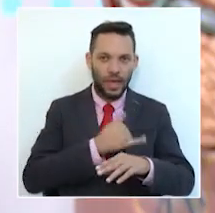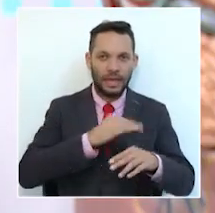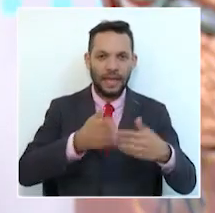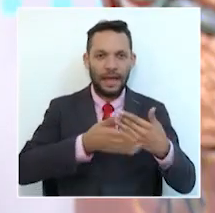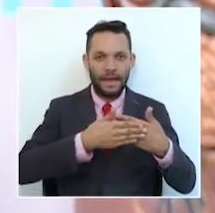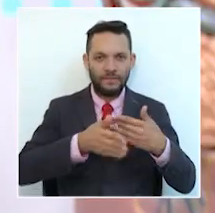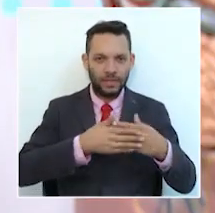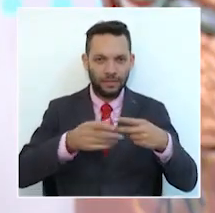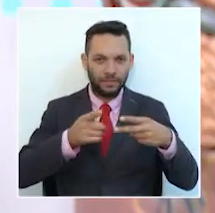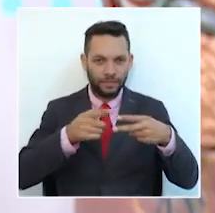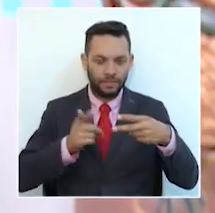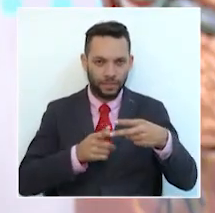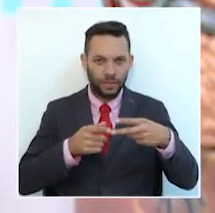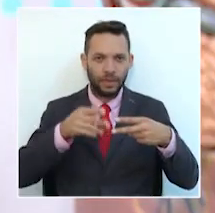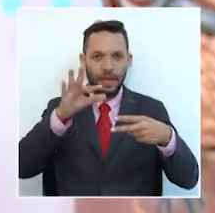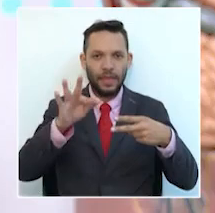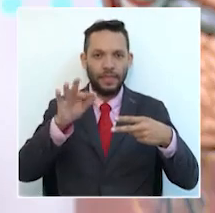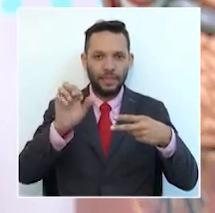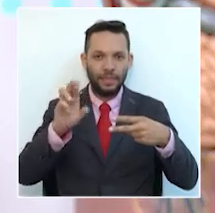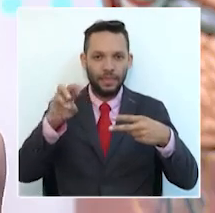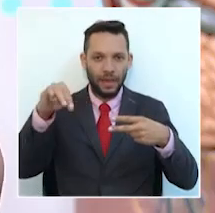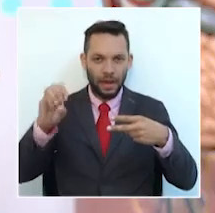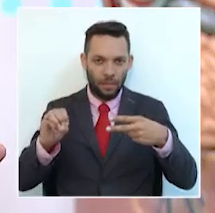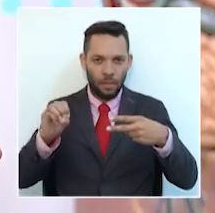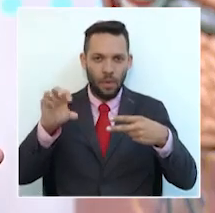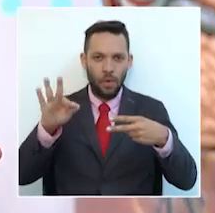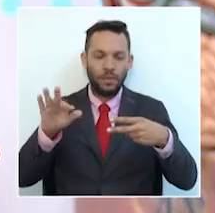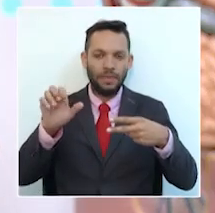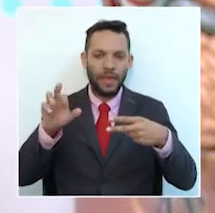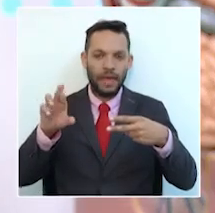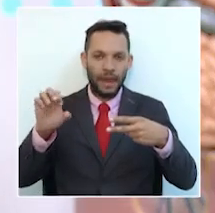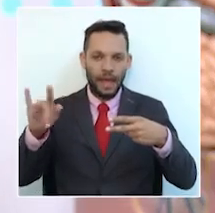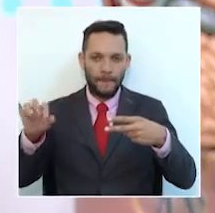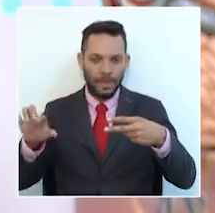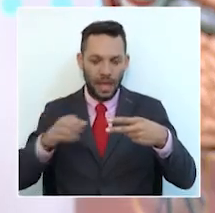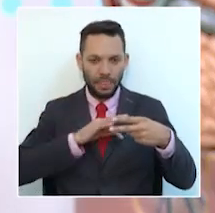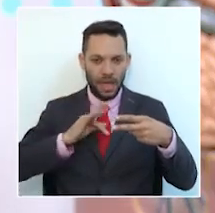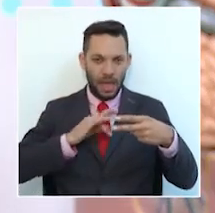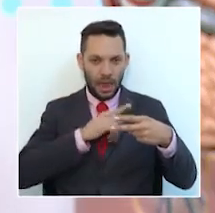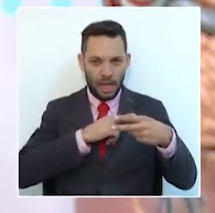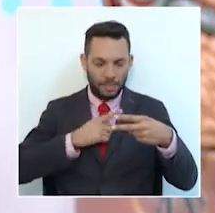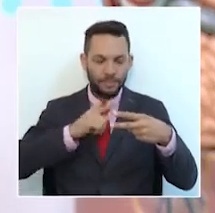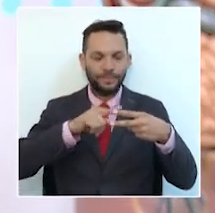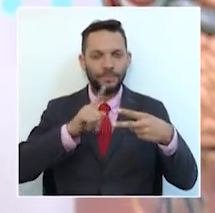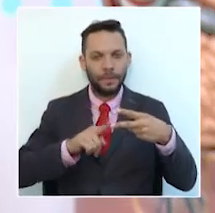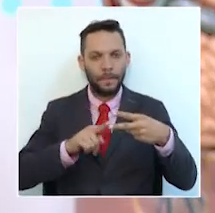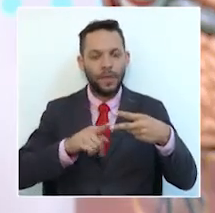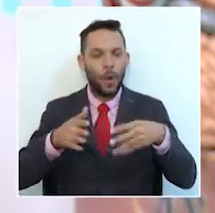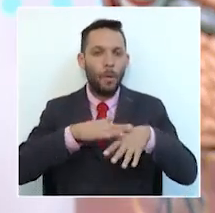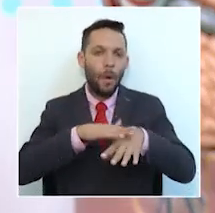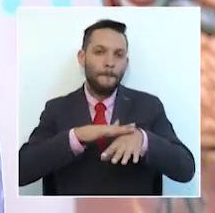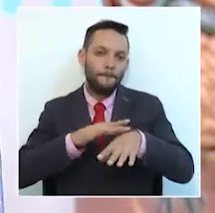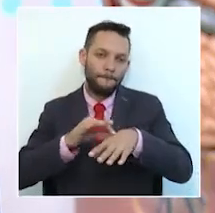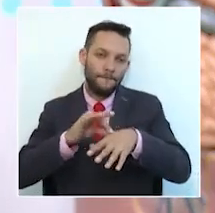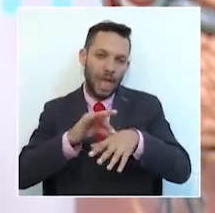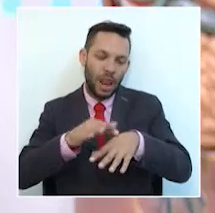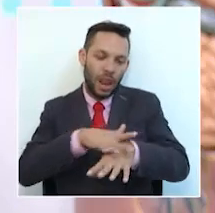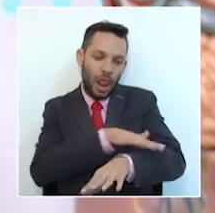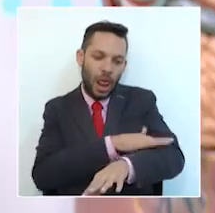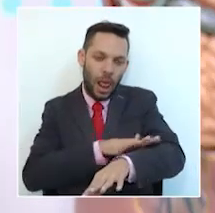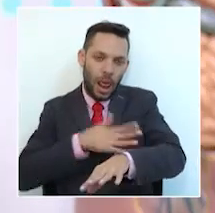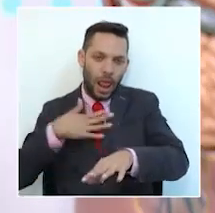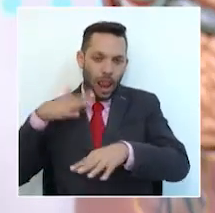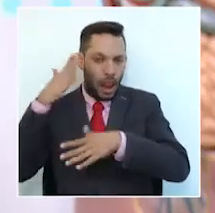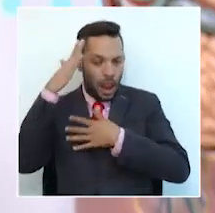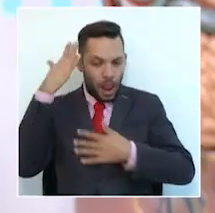uno es el termo terápicos es decir estamos estimulando la vascularización superficial y provocado una hiperemia con lo